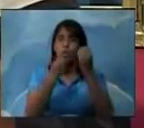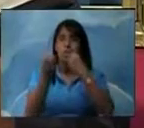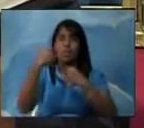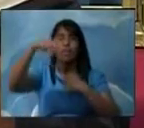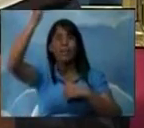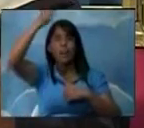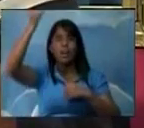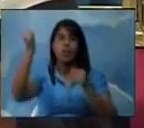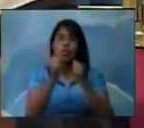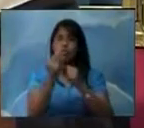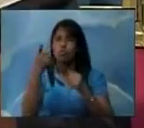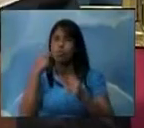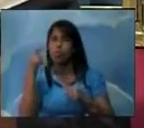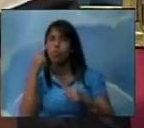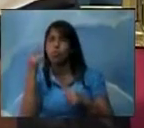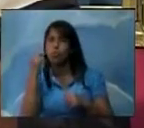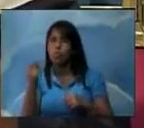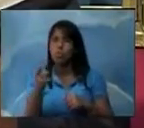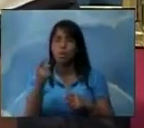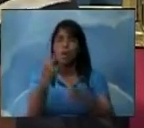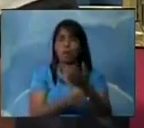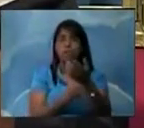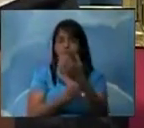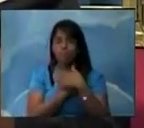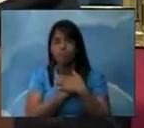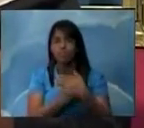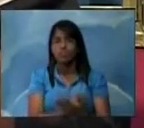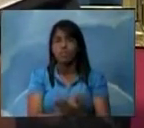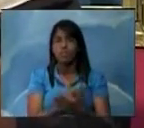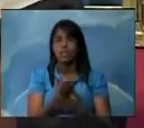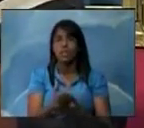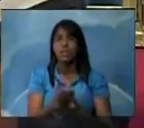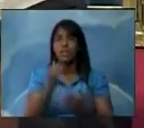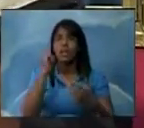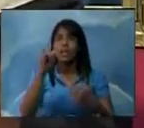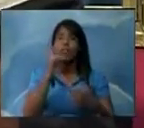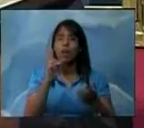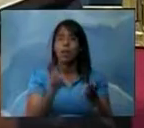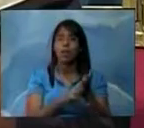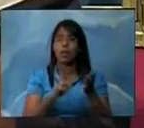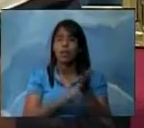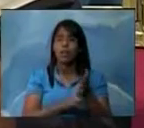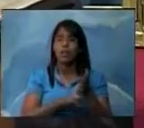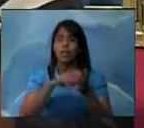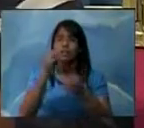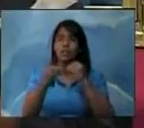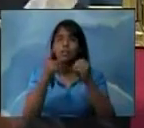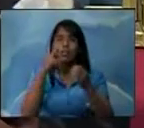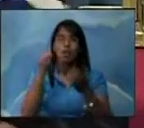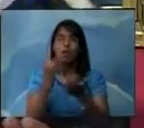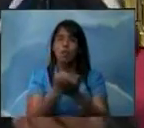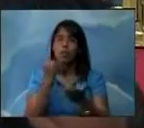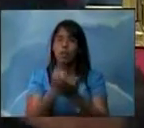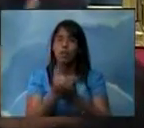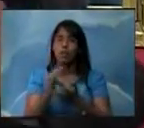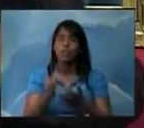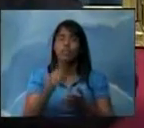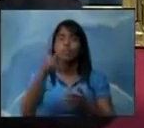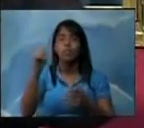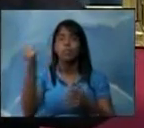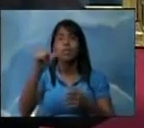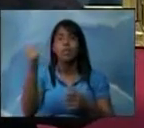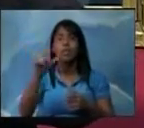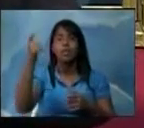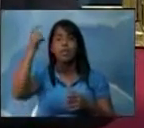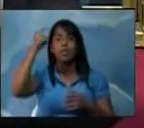del rey, con sus costumbres. Hermanos queridos, y de verdad, pues le hicieron la prueba después de